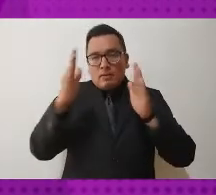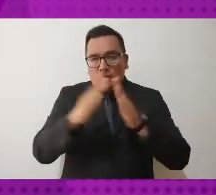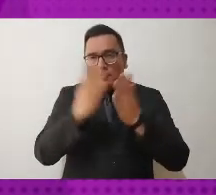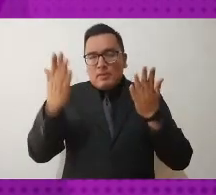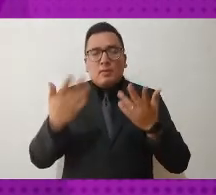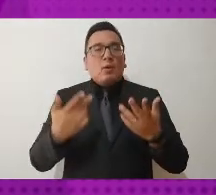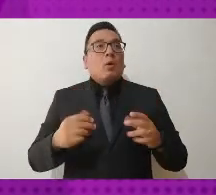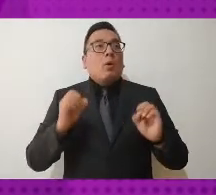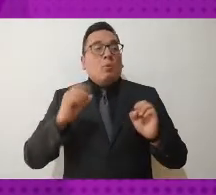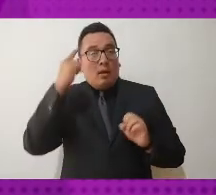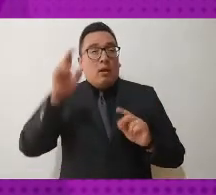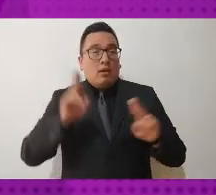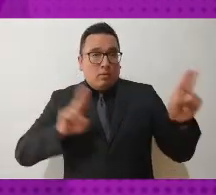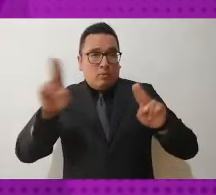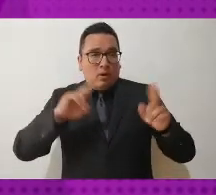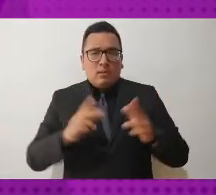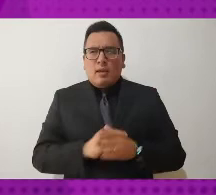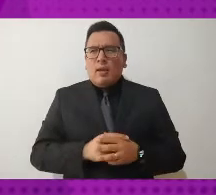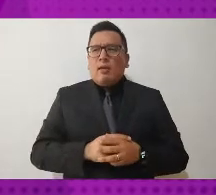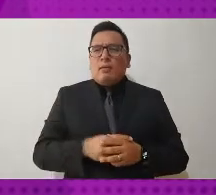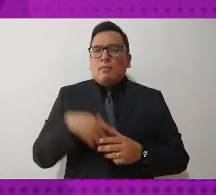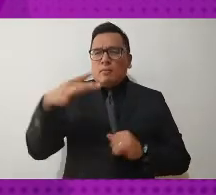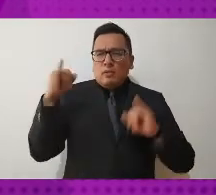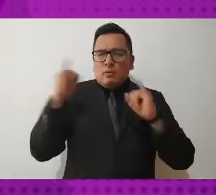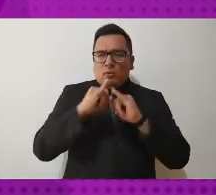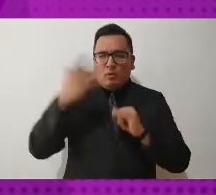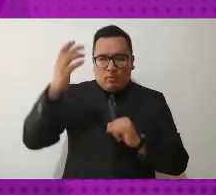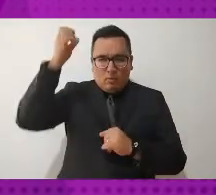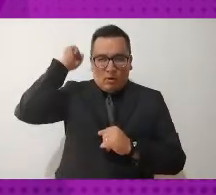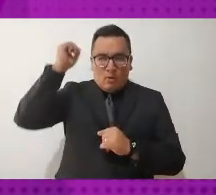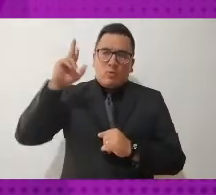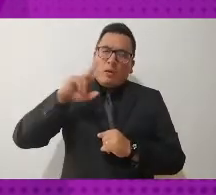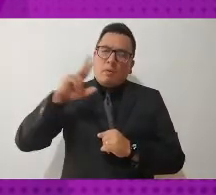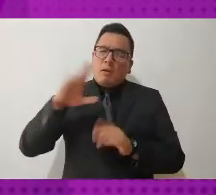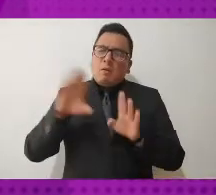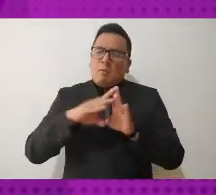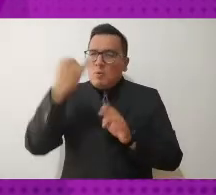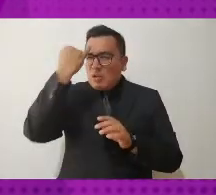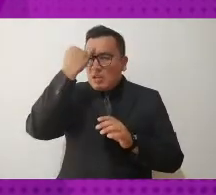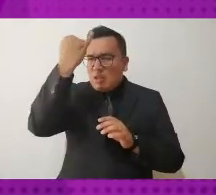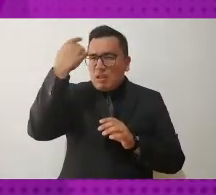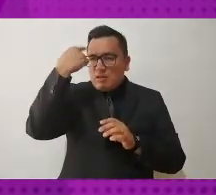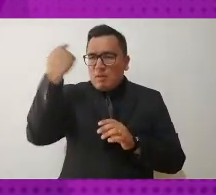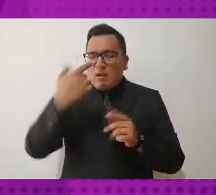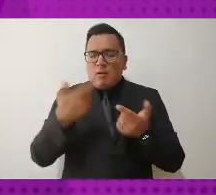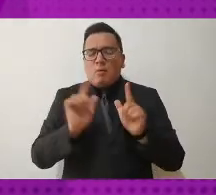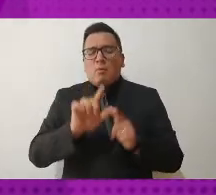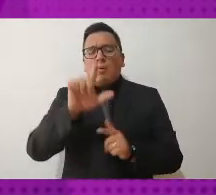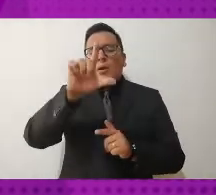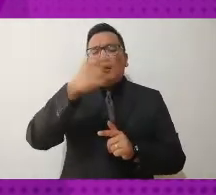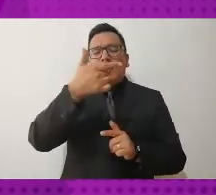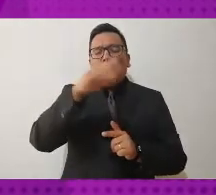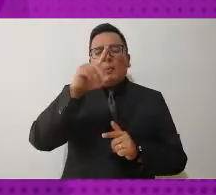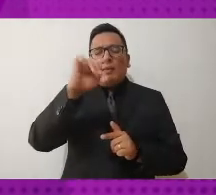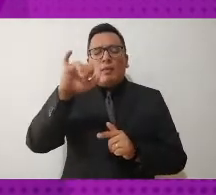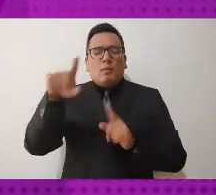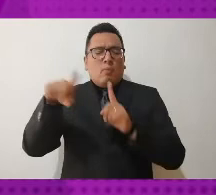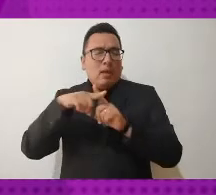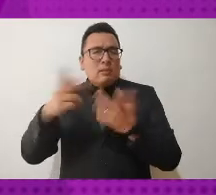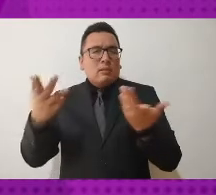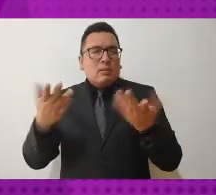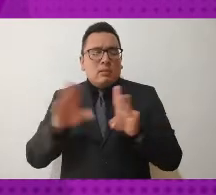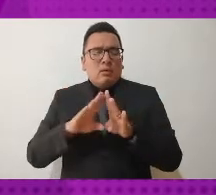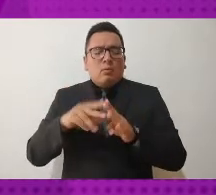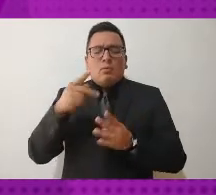acciones afirmativas buscas que se garantice para la población lgbticua más y para que esta población pueda